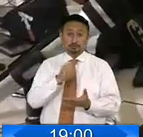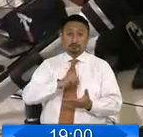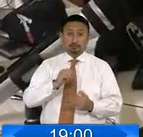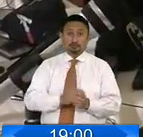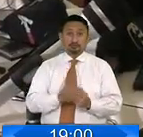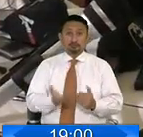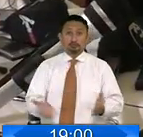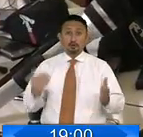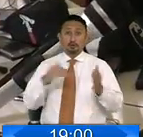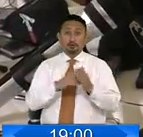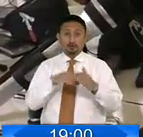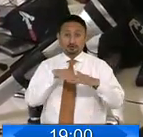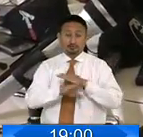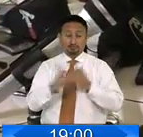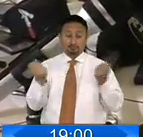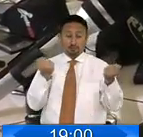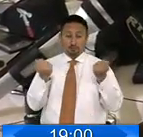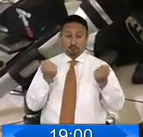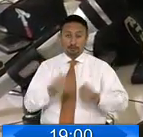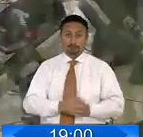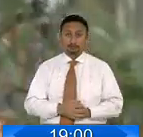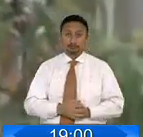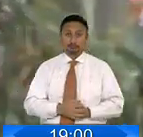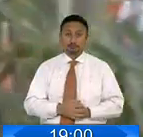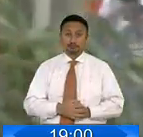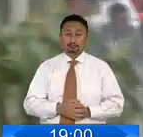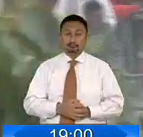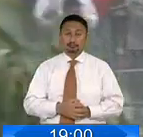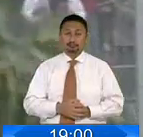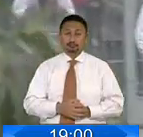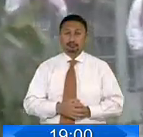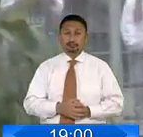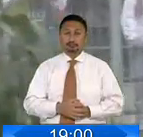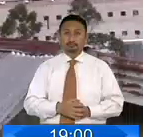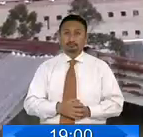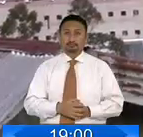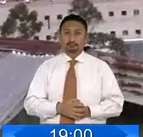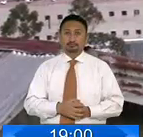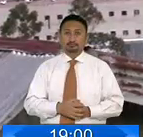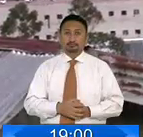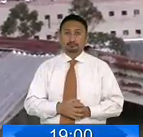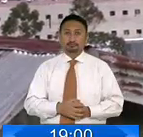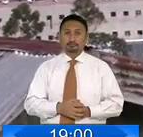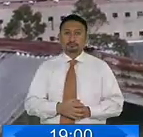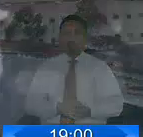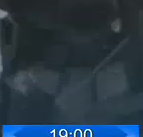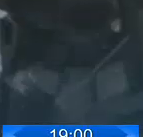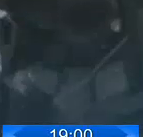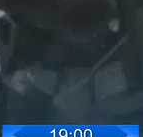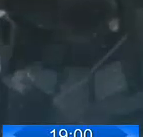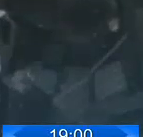retomado el control del csd tour y desde la cia de cuenca informó francisco ramírez